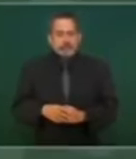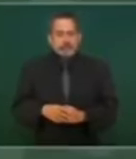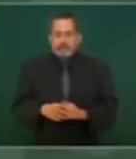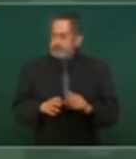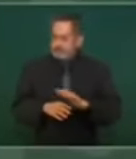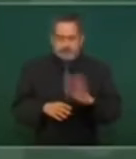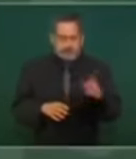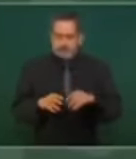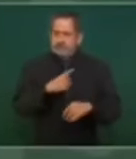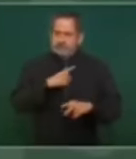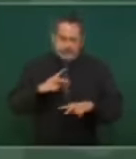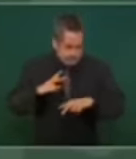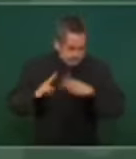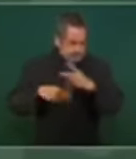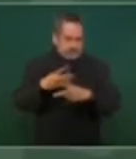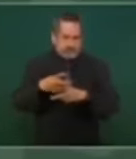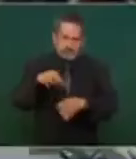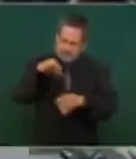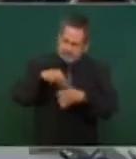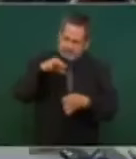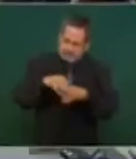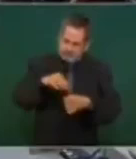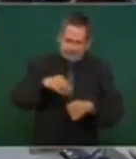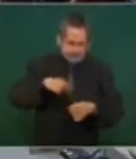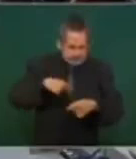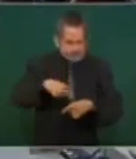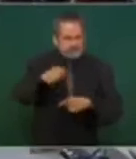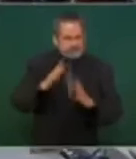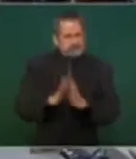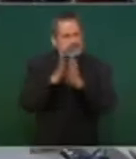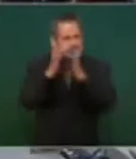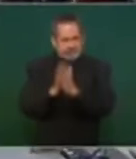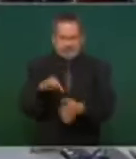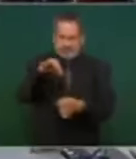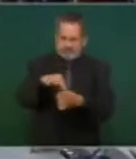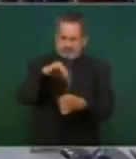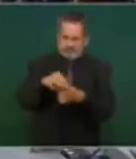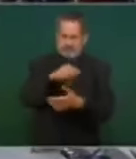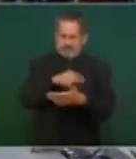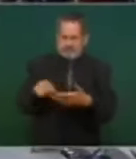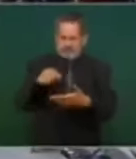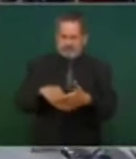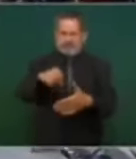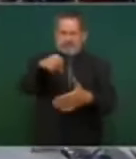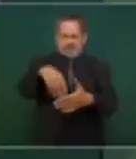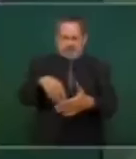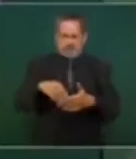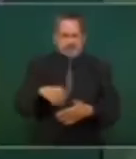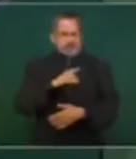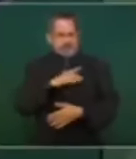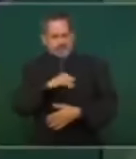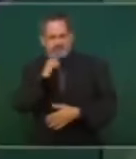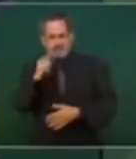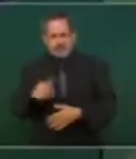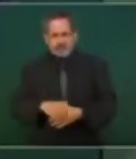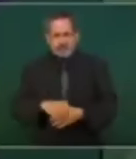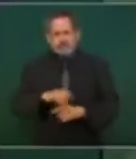Entonces, hay que salir a votar y hay que participar sin miedo. Ya